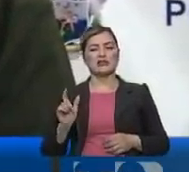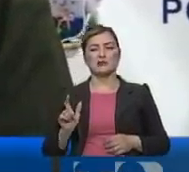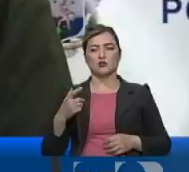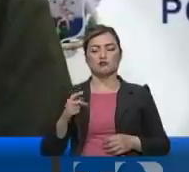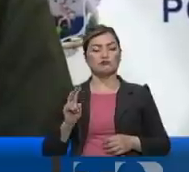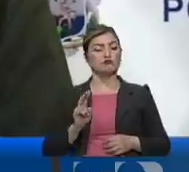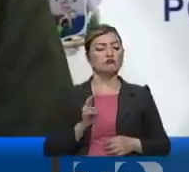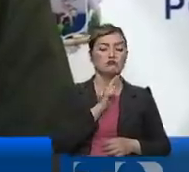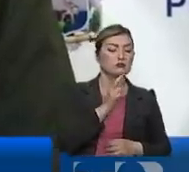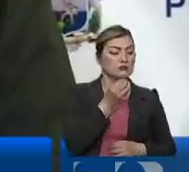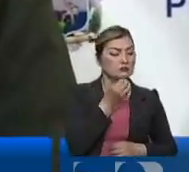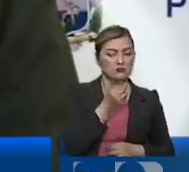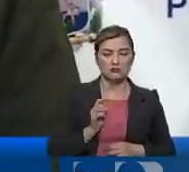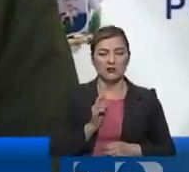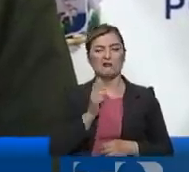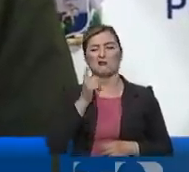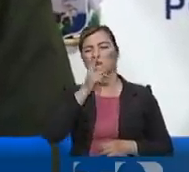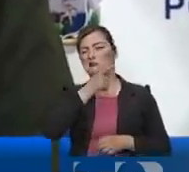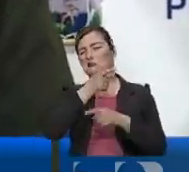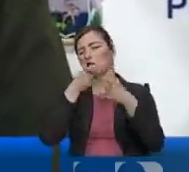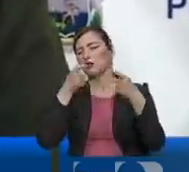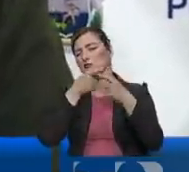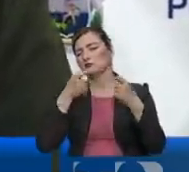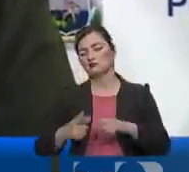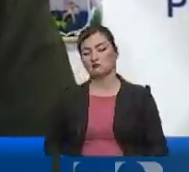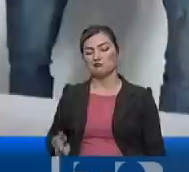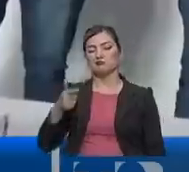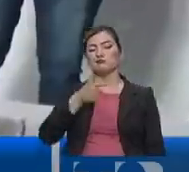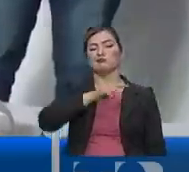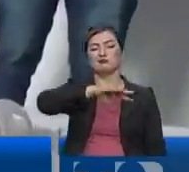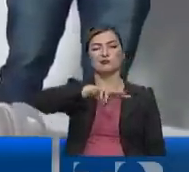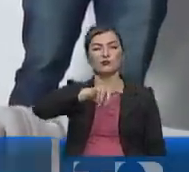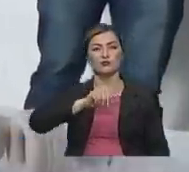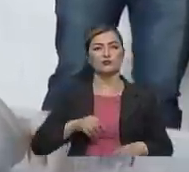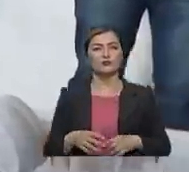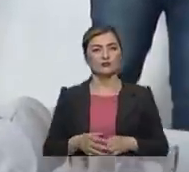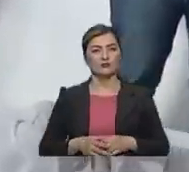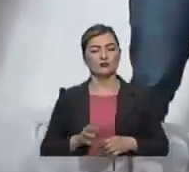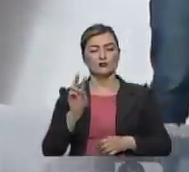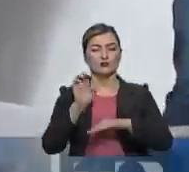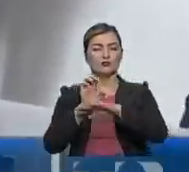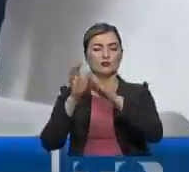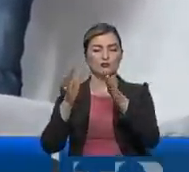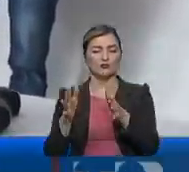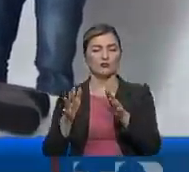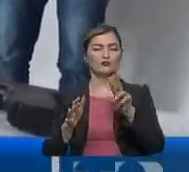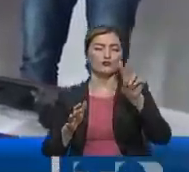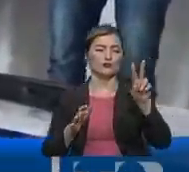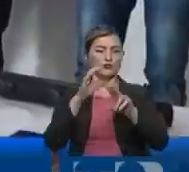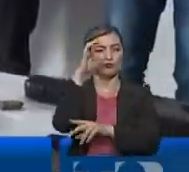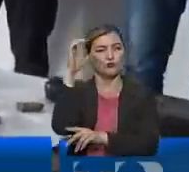proceden a intimidar con armas de fuego a los propietarios de locales comerciales. 2 son ecuatorianos y los otros